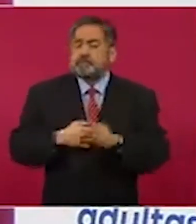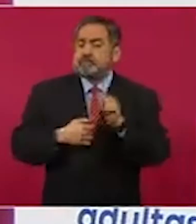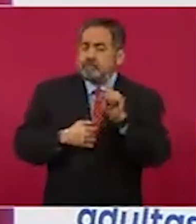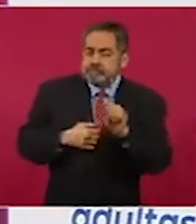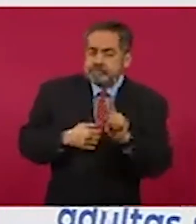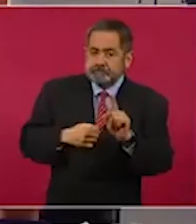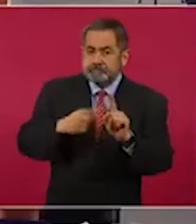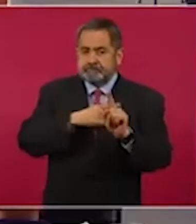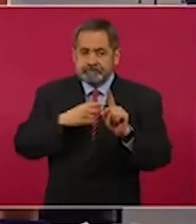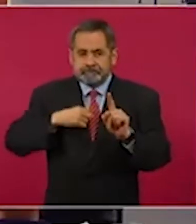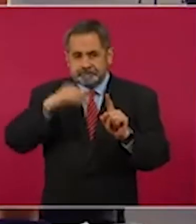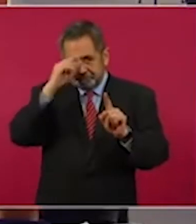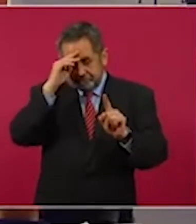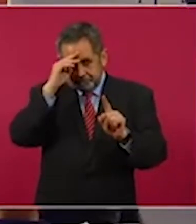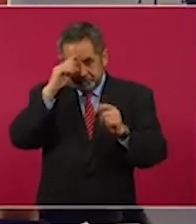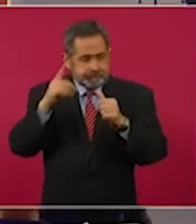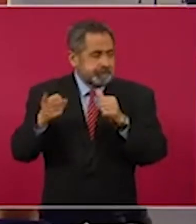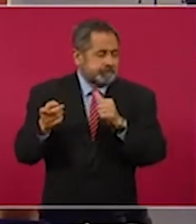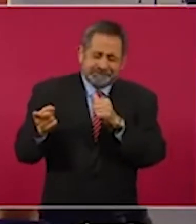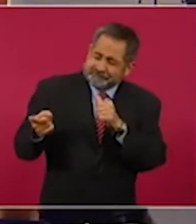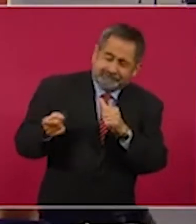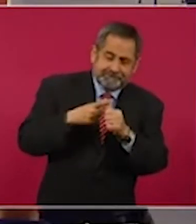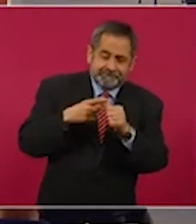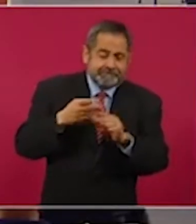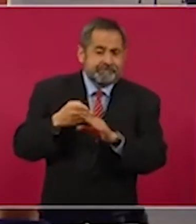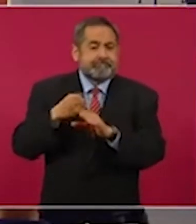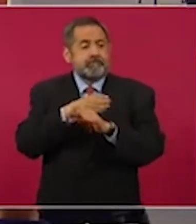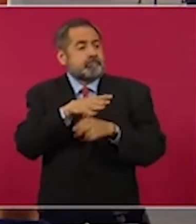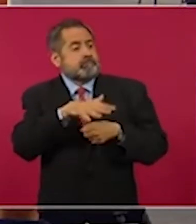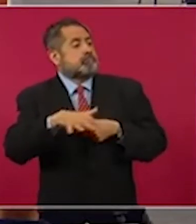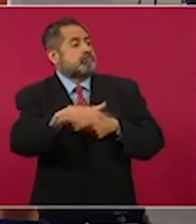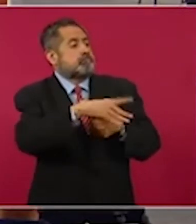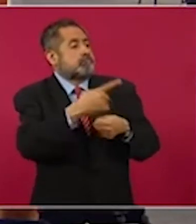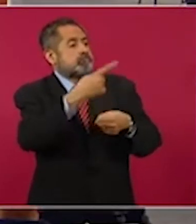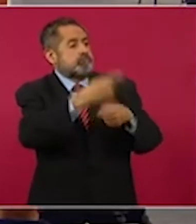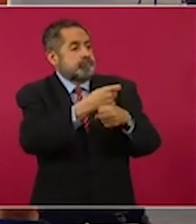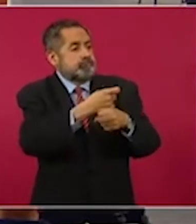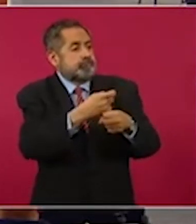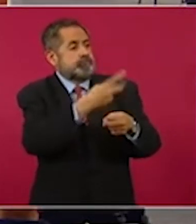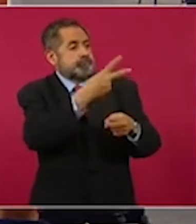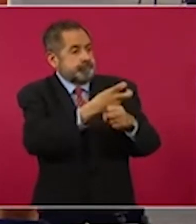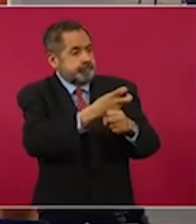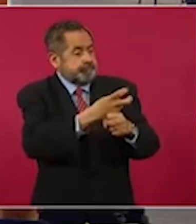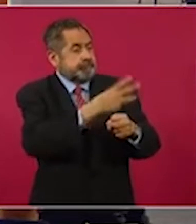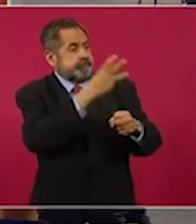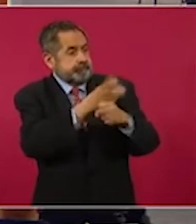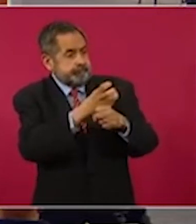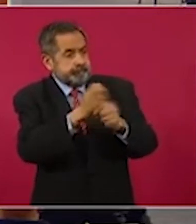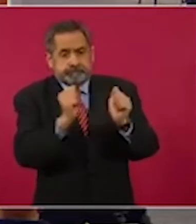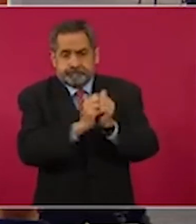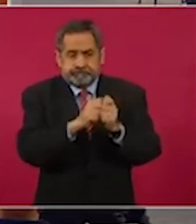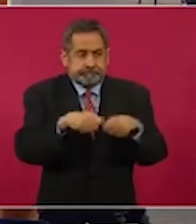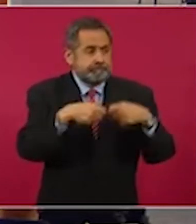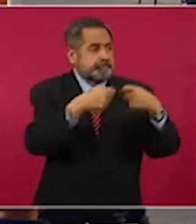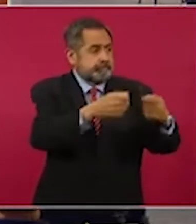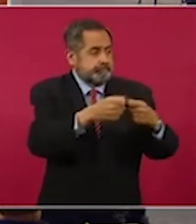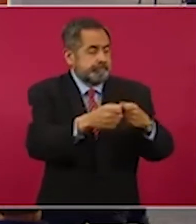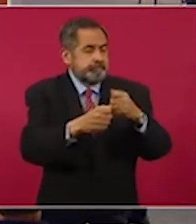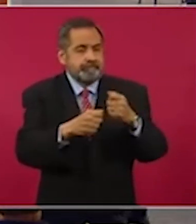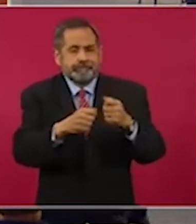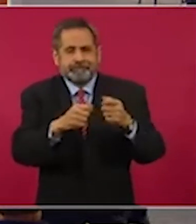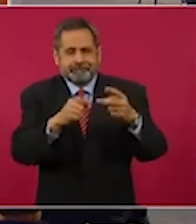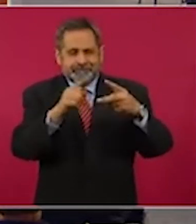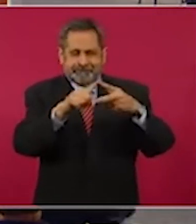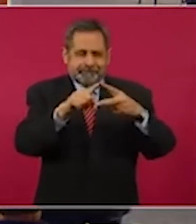alcanzar una cobertura alta de esquemas primarios y refuerzos y refuerzos